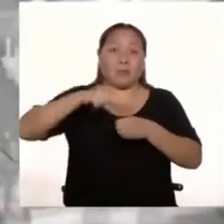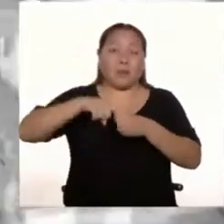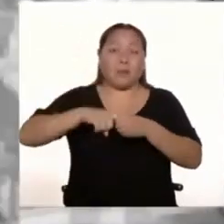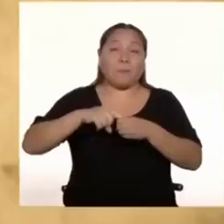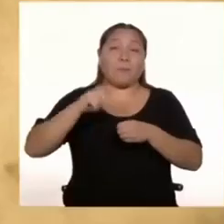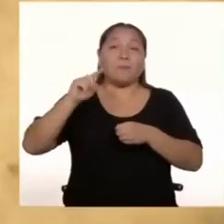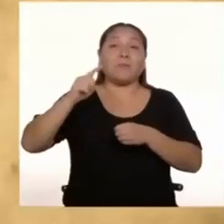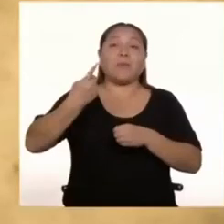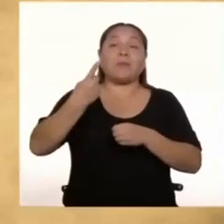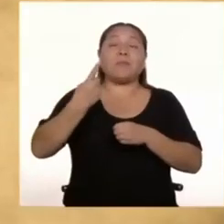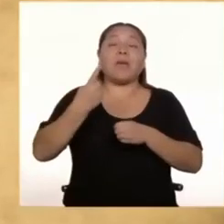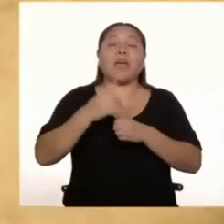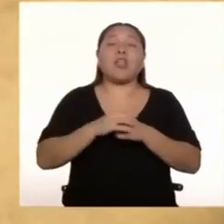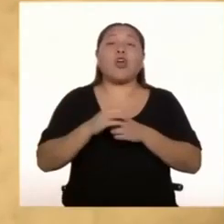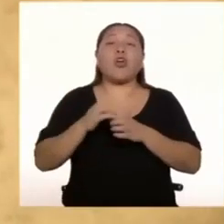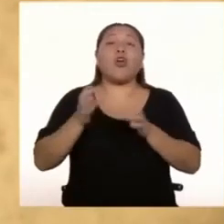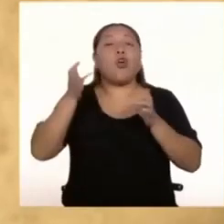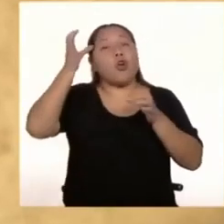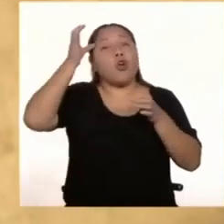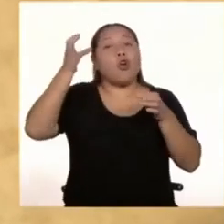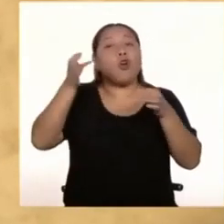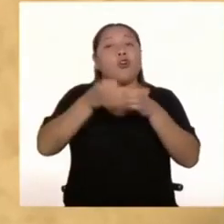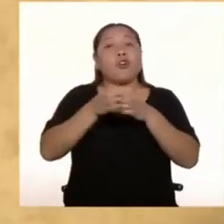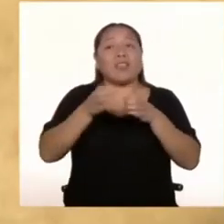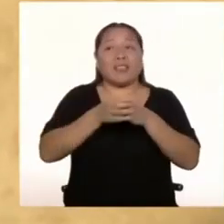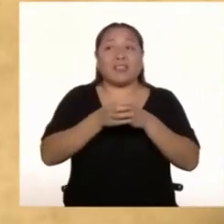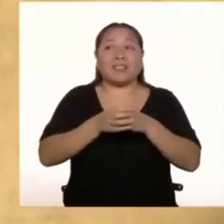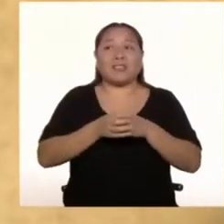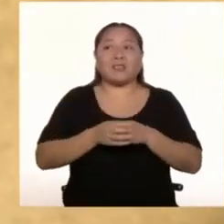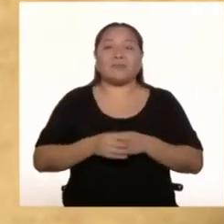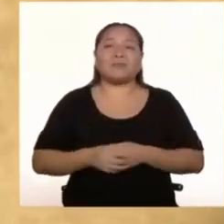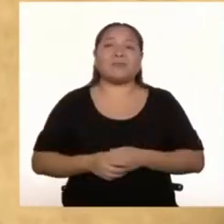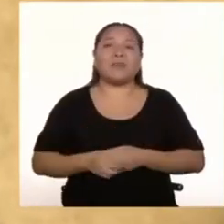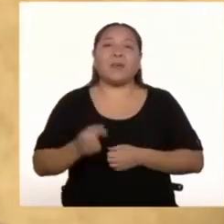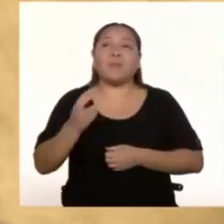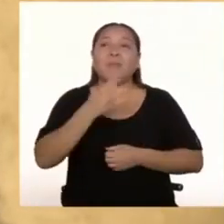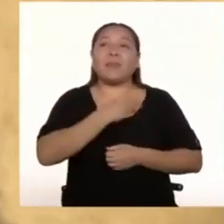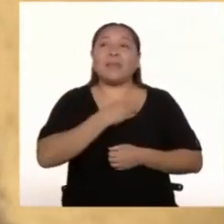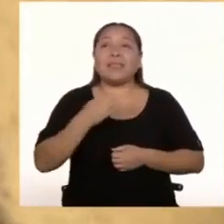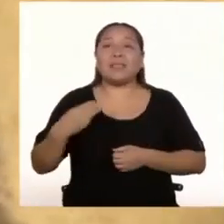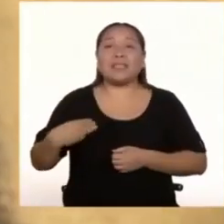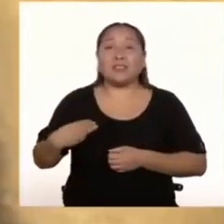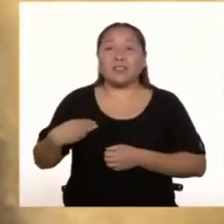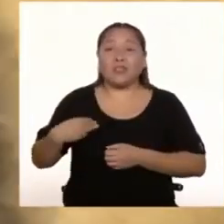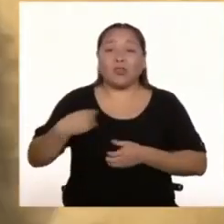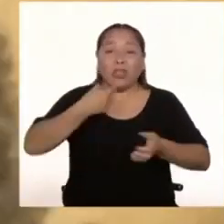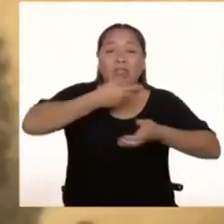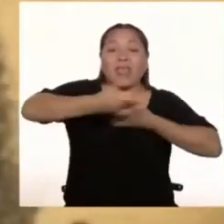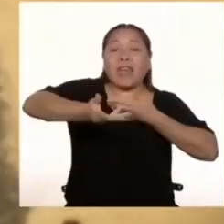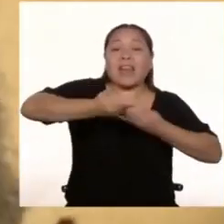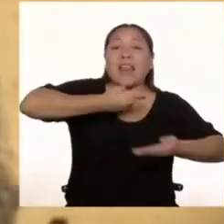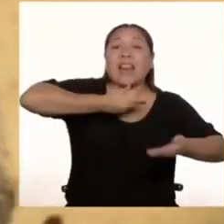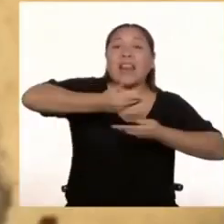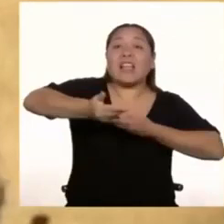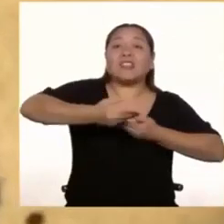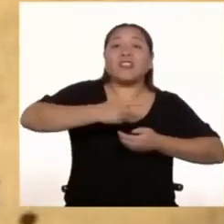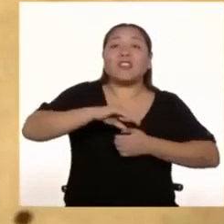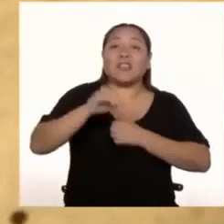de Relaciones Exteriores y presidente de la Corte Suprema.